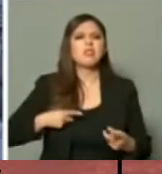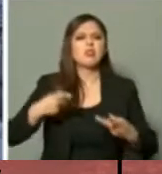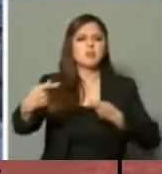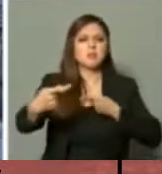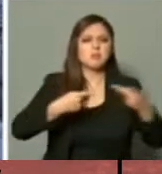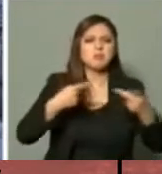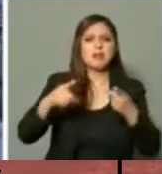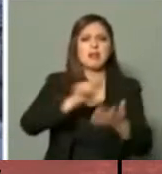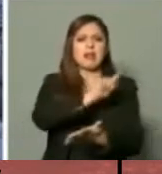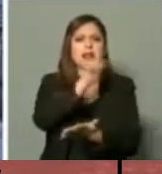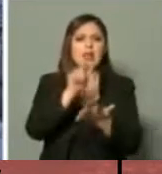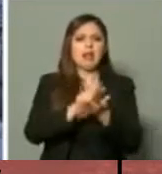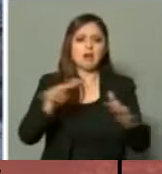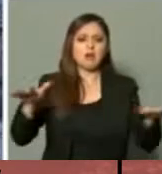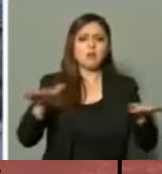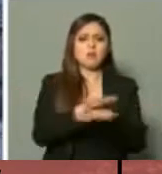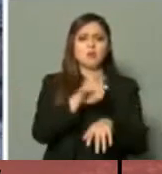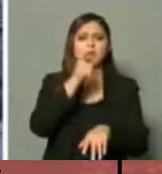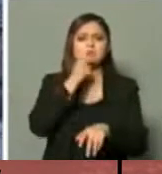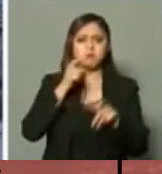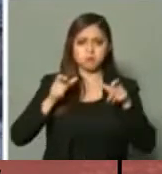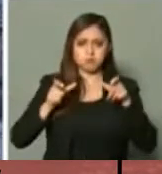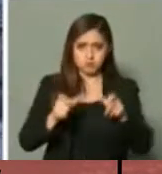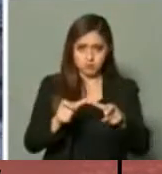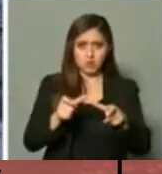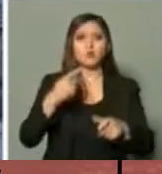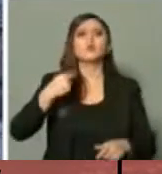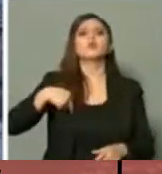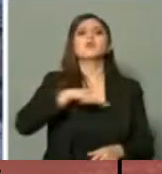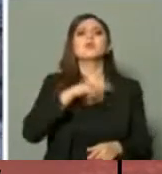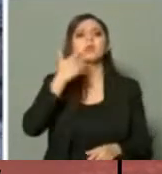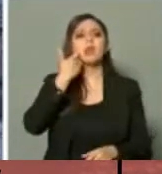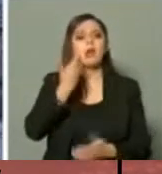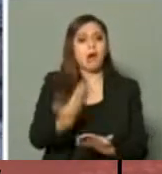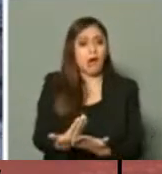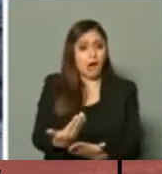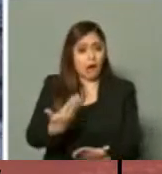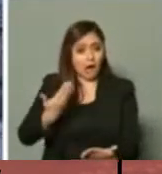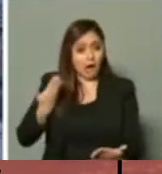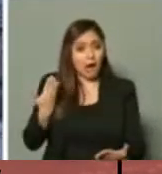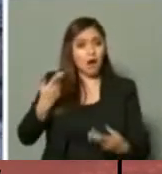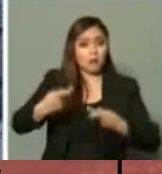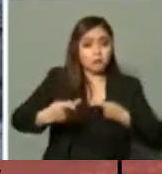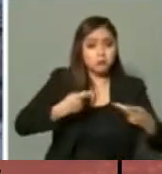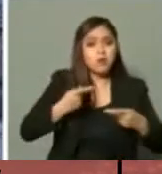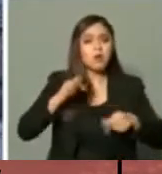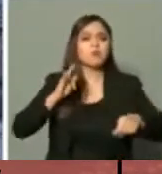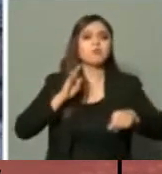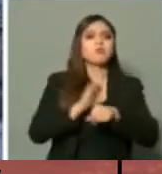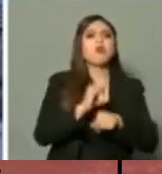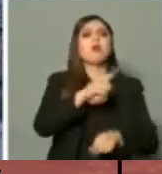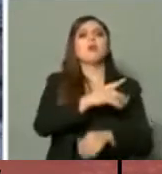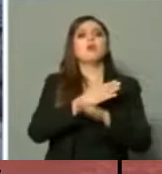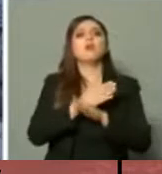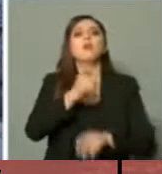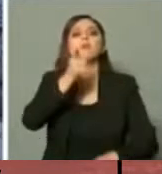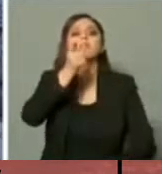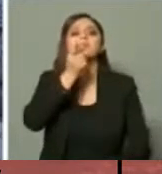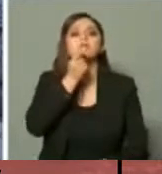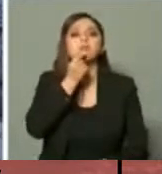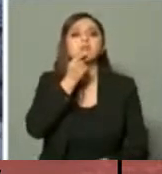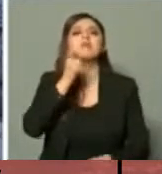leyes en materia de seguridad. La primera intención, tenemos que prevenir todo lo que es la delincuencia. La delincuencia se da